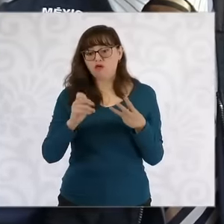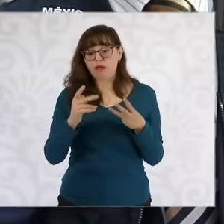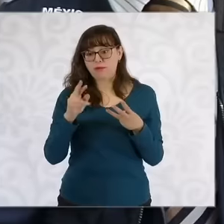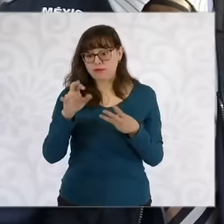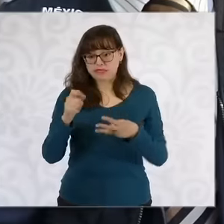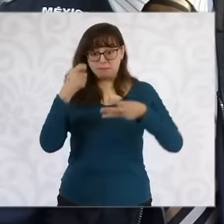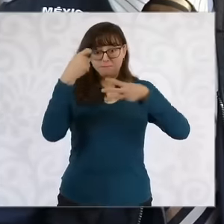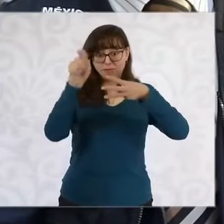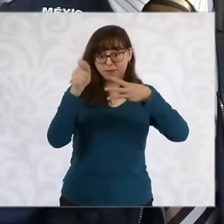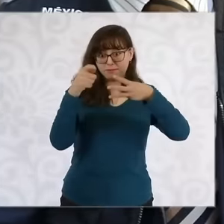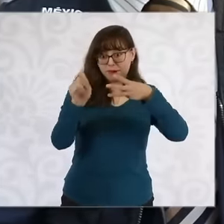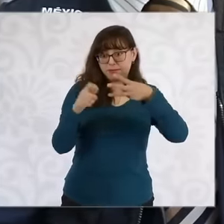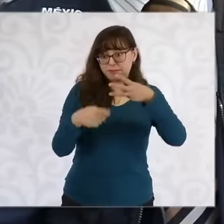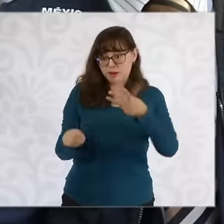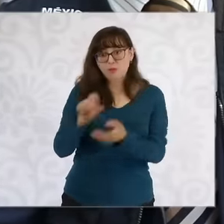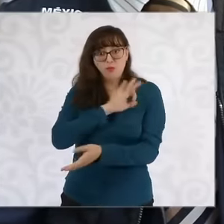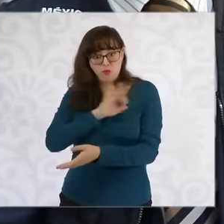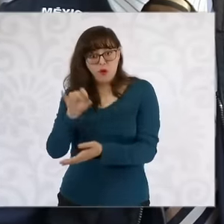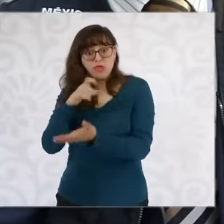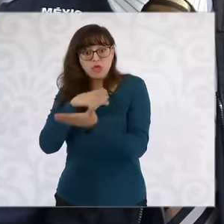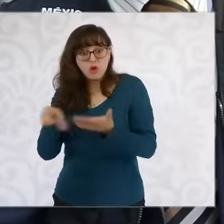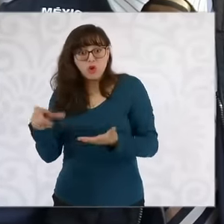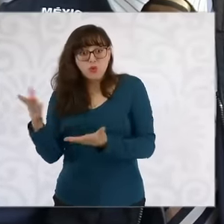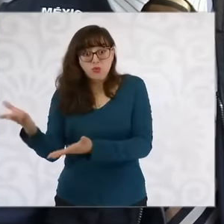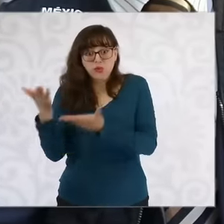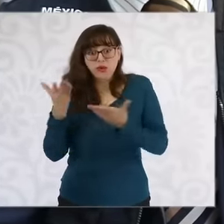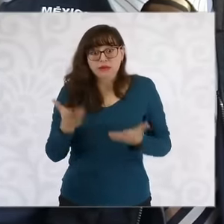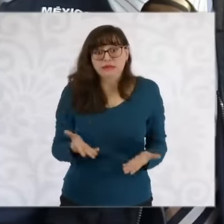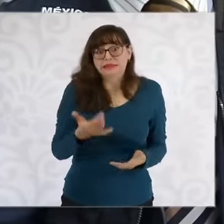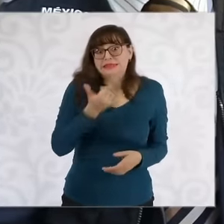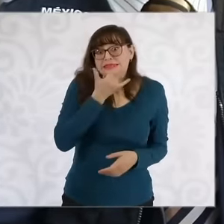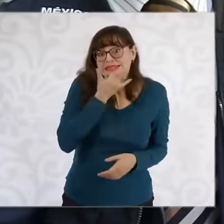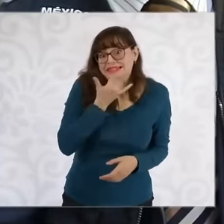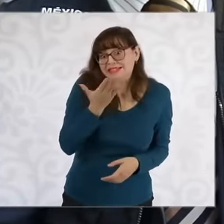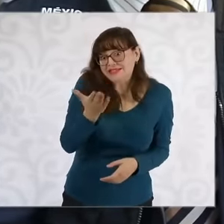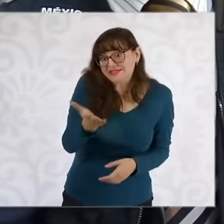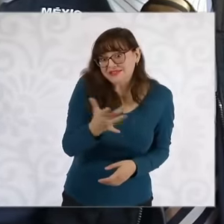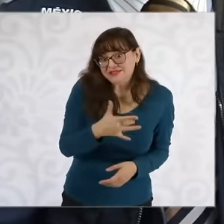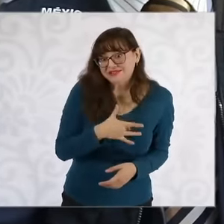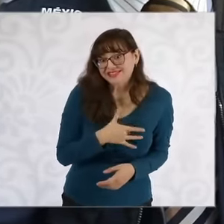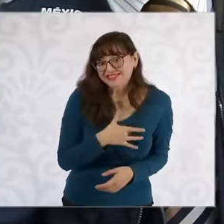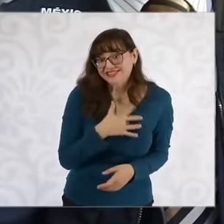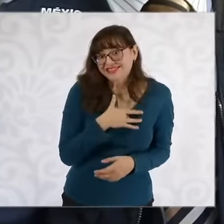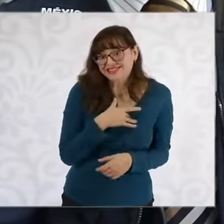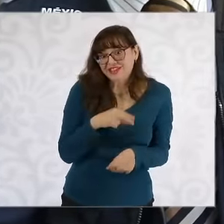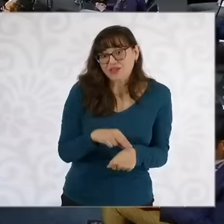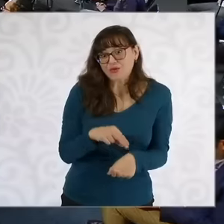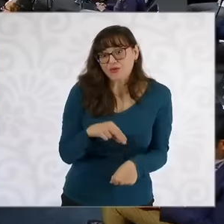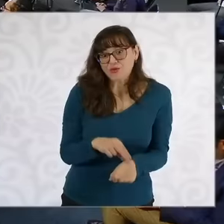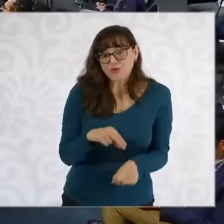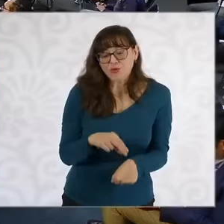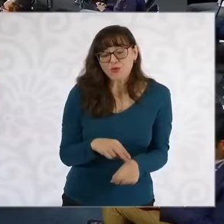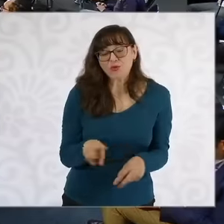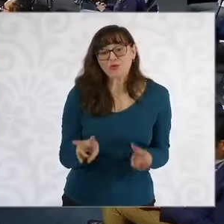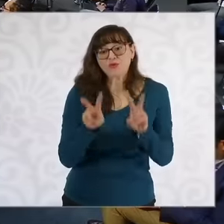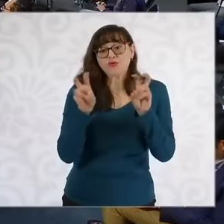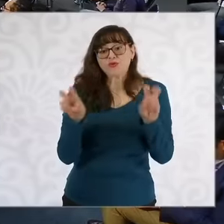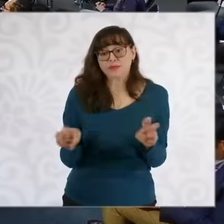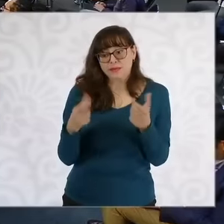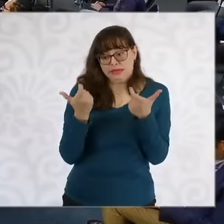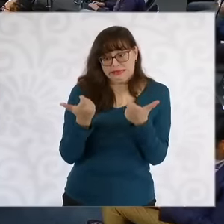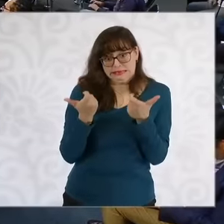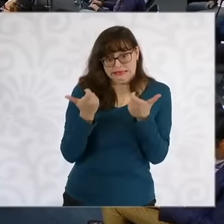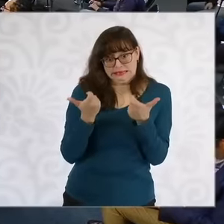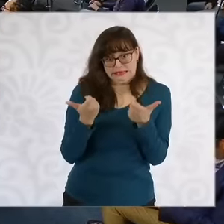darle palomita. Y pensando, doctor Kerstenovich, pensando en el tema sobre todo de los costos,